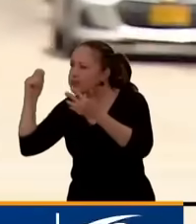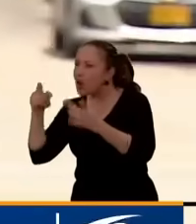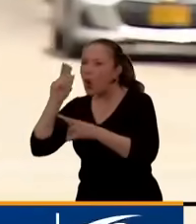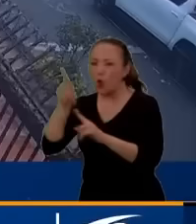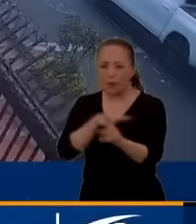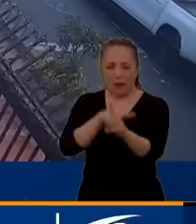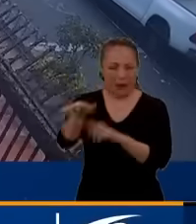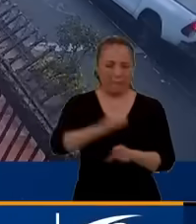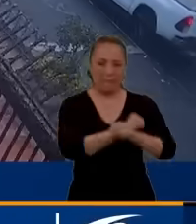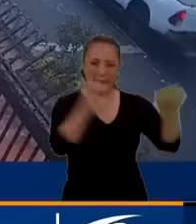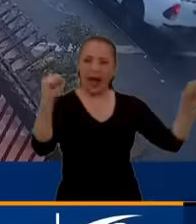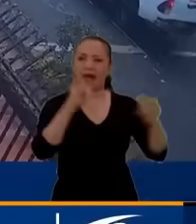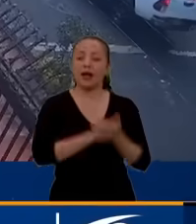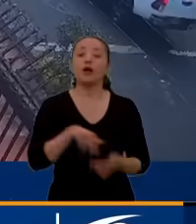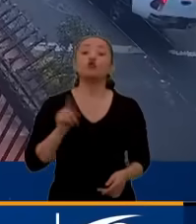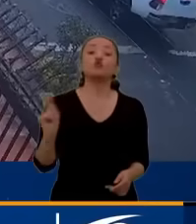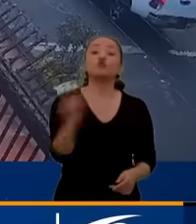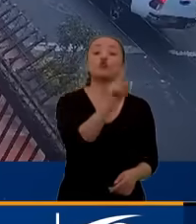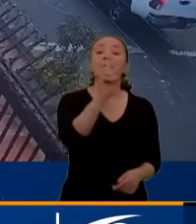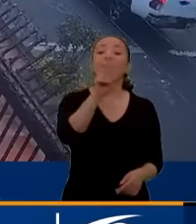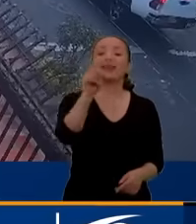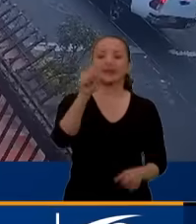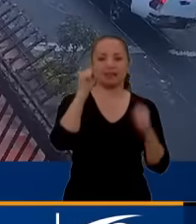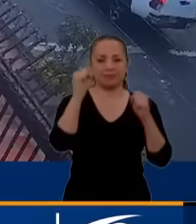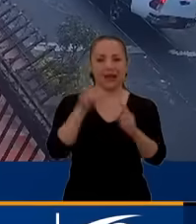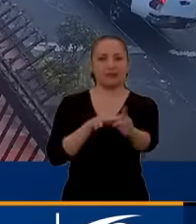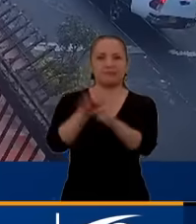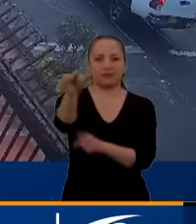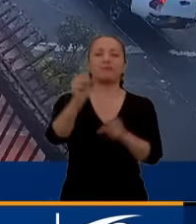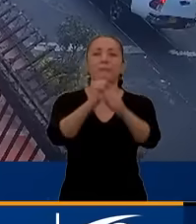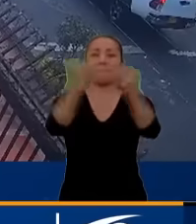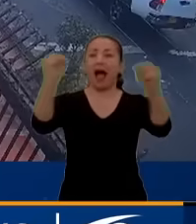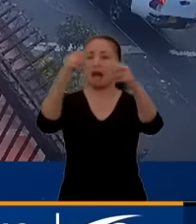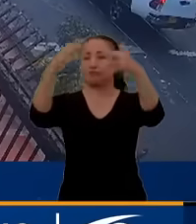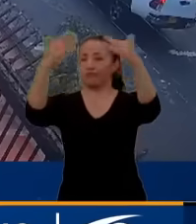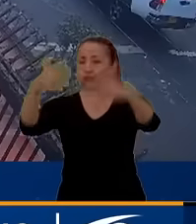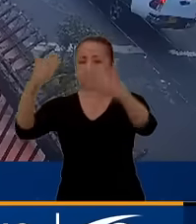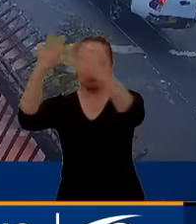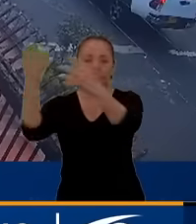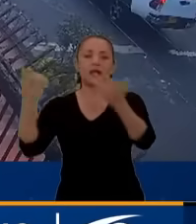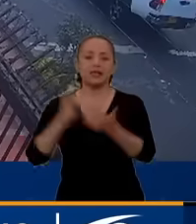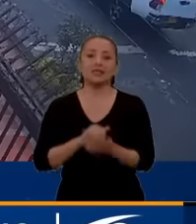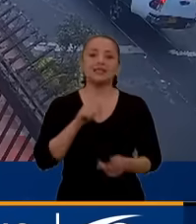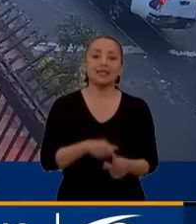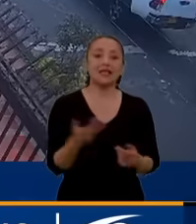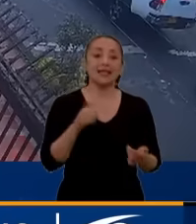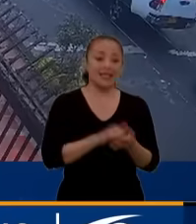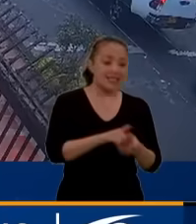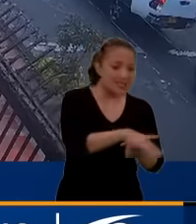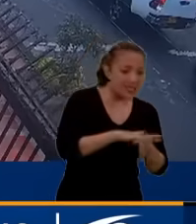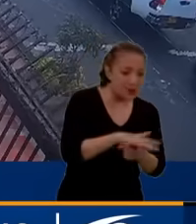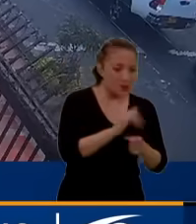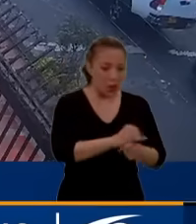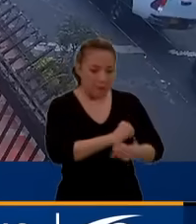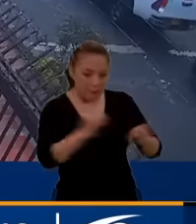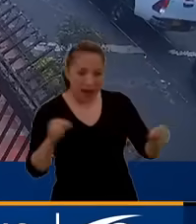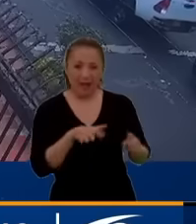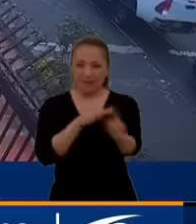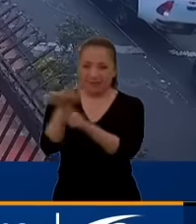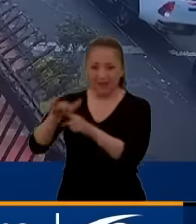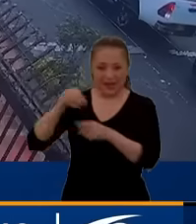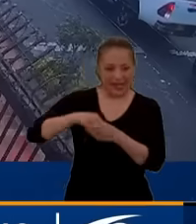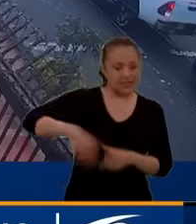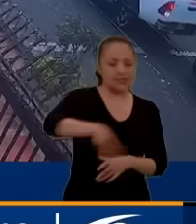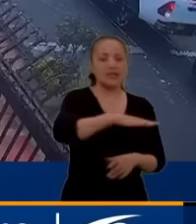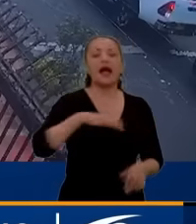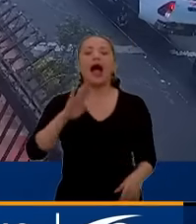afectación. 26 de ellas fueron directamente afectadas por estas dos detonaciones. Frente a esto, frente a los hechos, frente a las afectaciones que se vivieron en esta zona, el